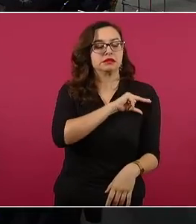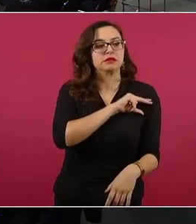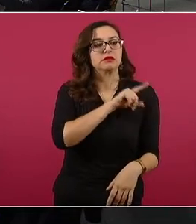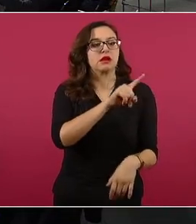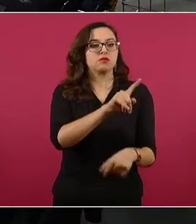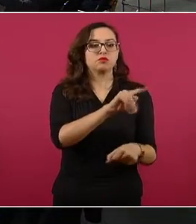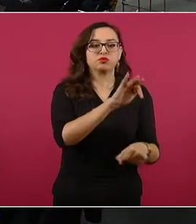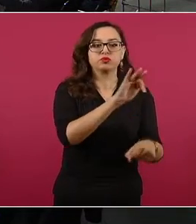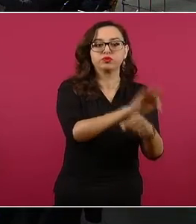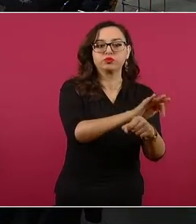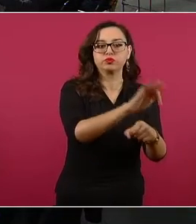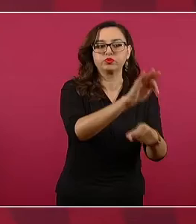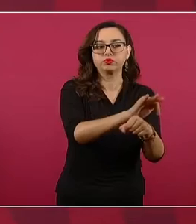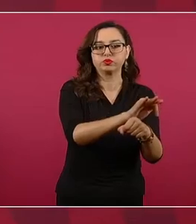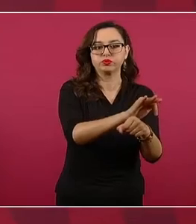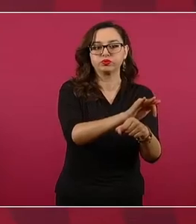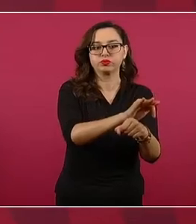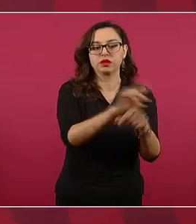Entonces, por eso